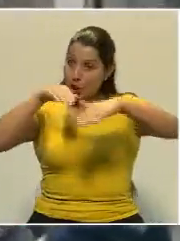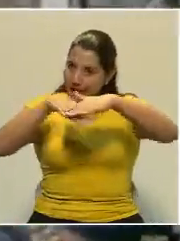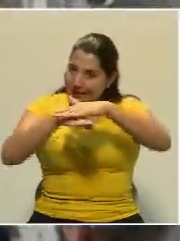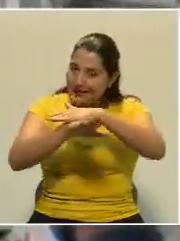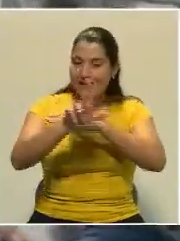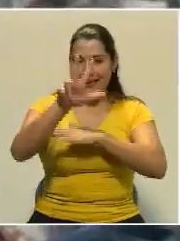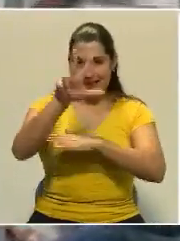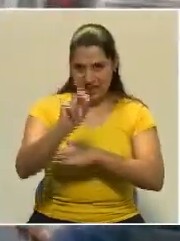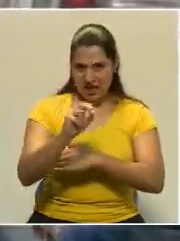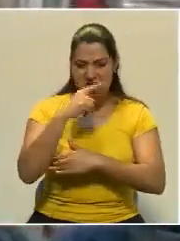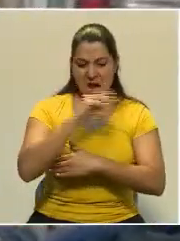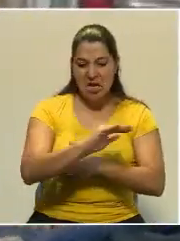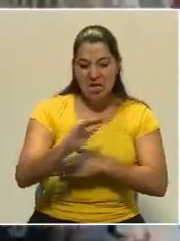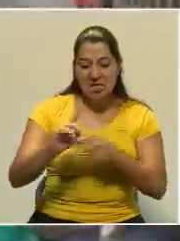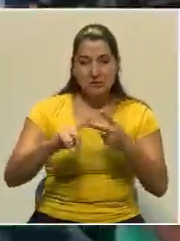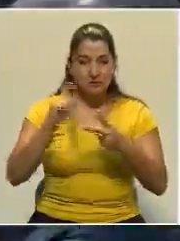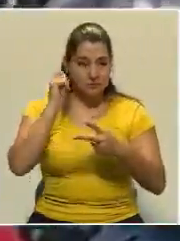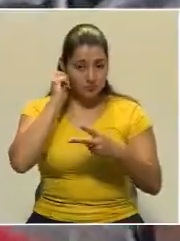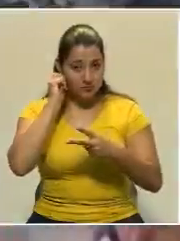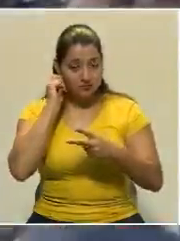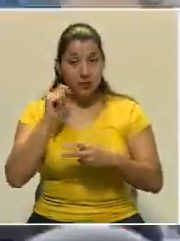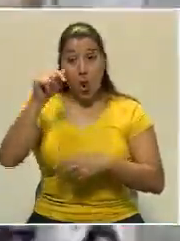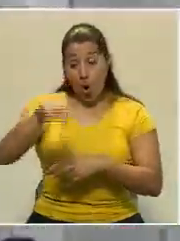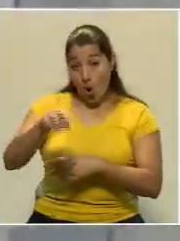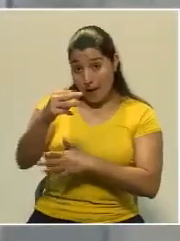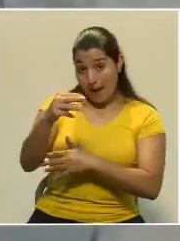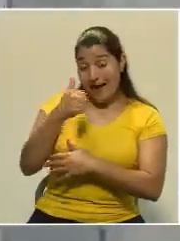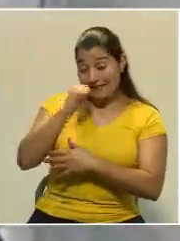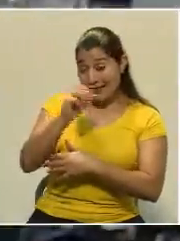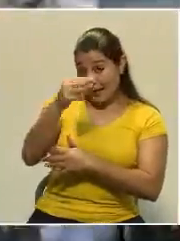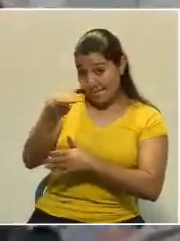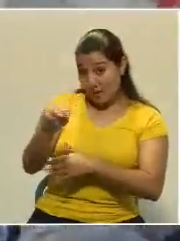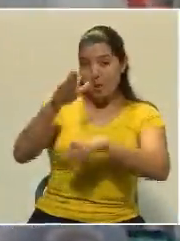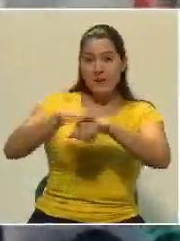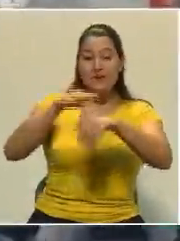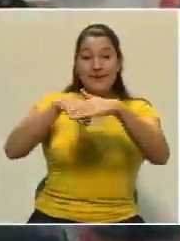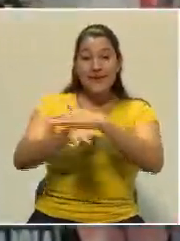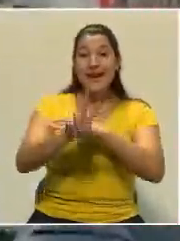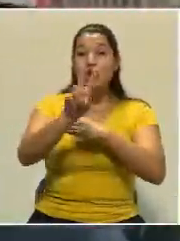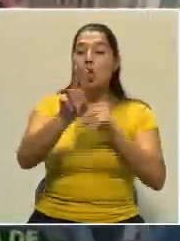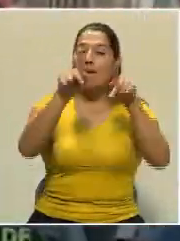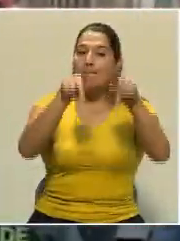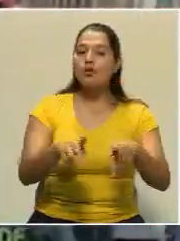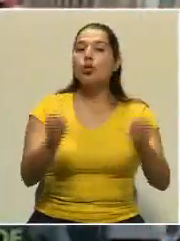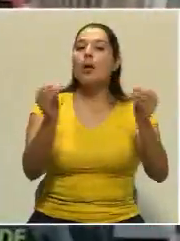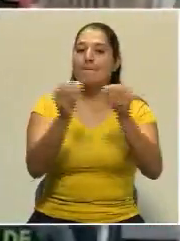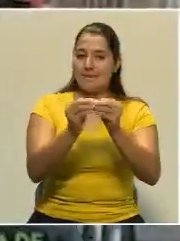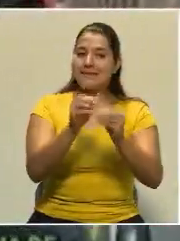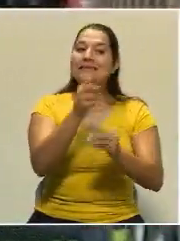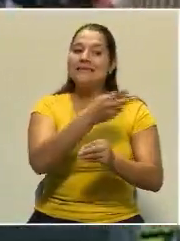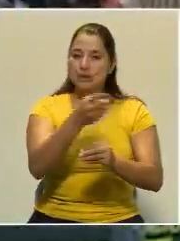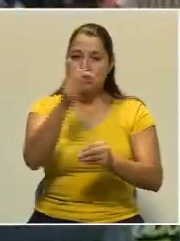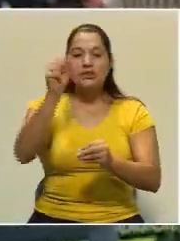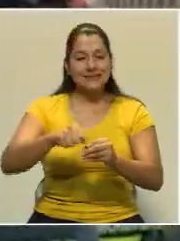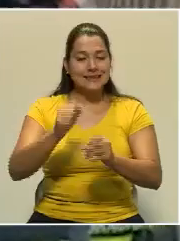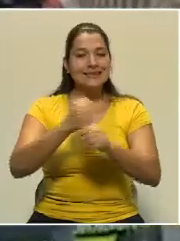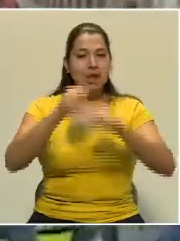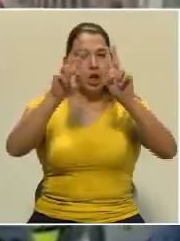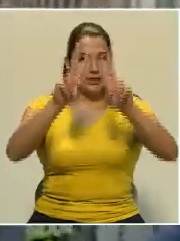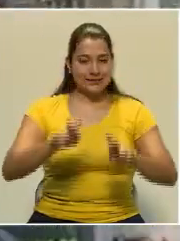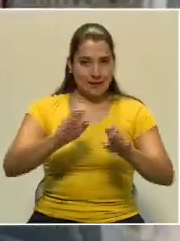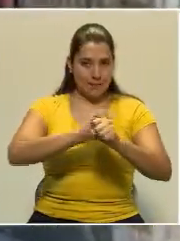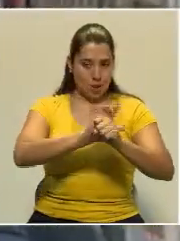ellos, entre niños y mujeres. Este miércoles permitieron el ingreso de 2 personas más, quienes sí se hicieron la prueba de COVID.